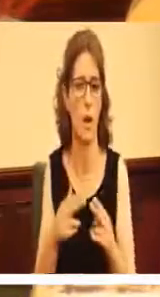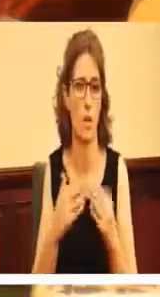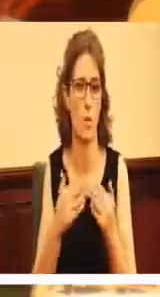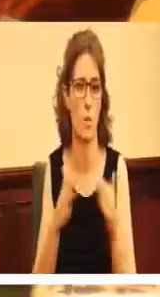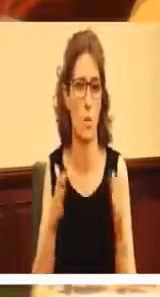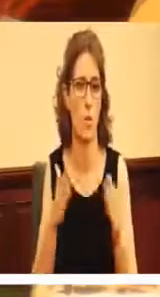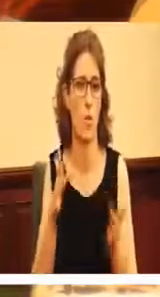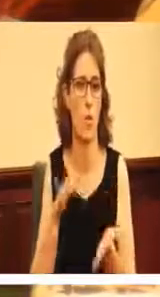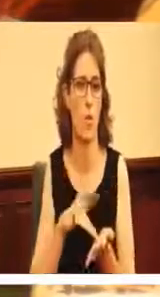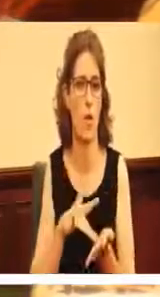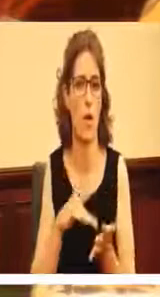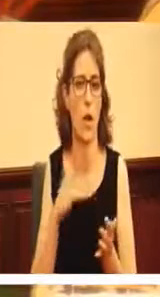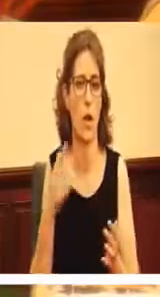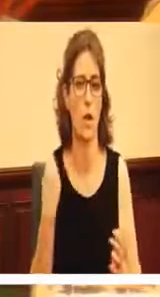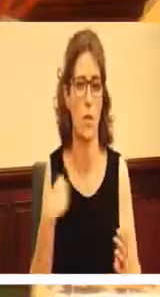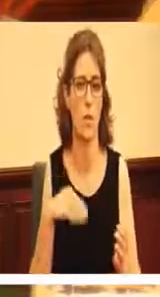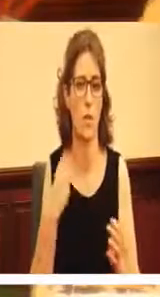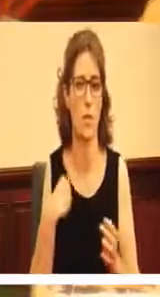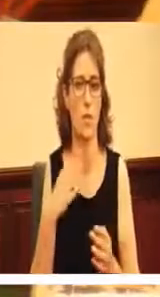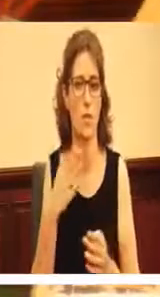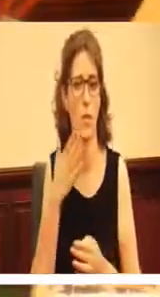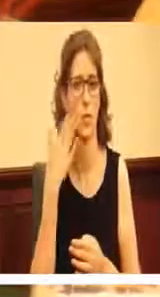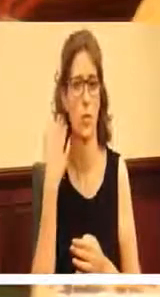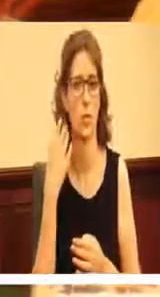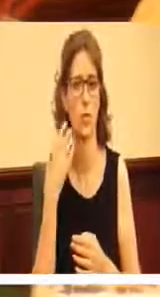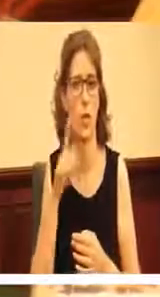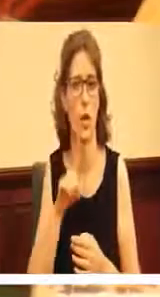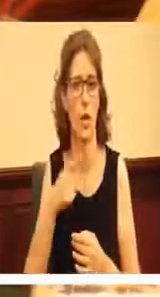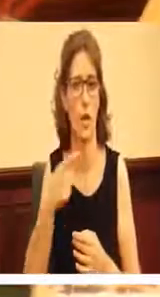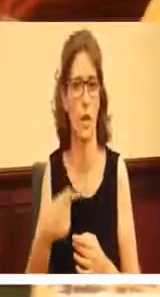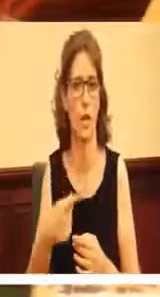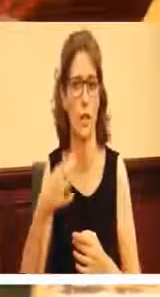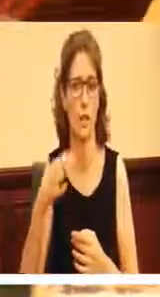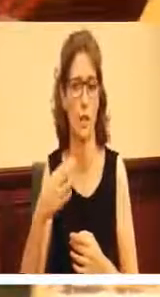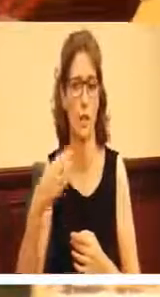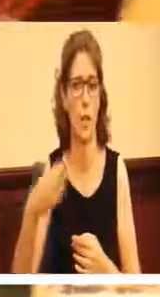LGTBI. Señoras y señores, ¡viva el orgullo!